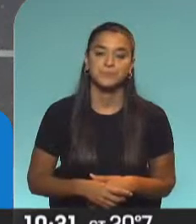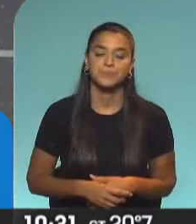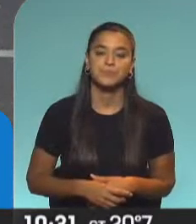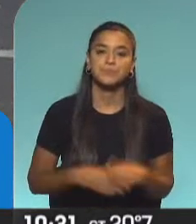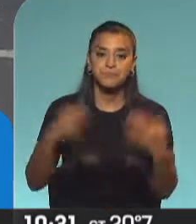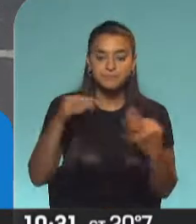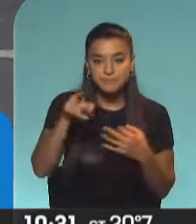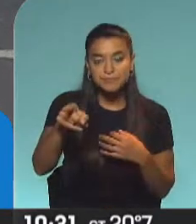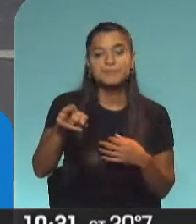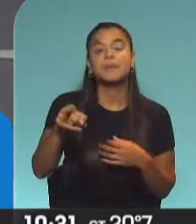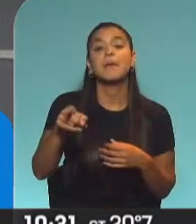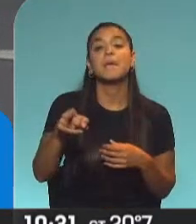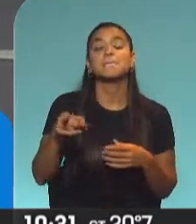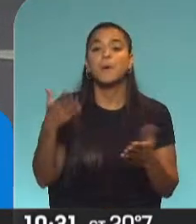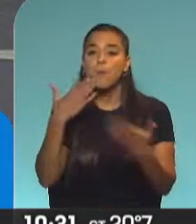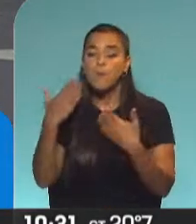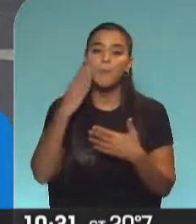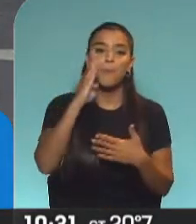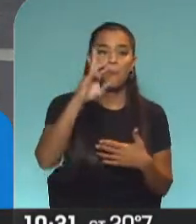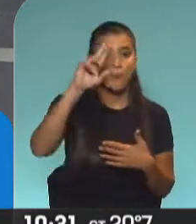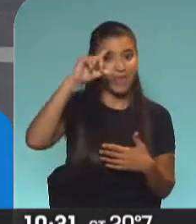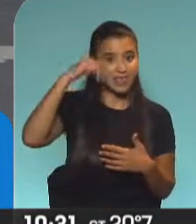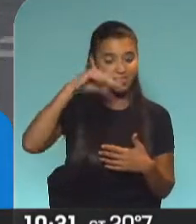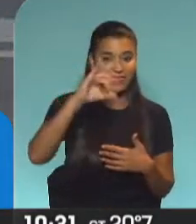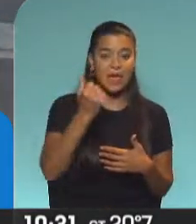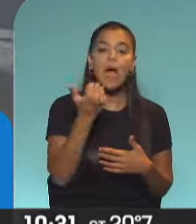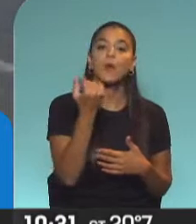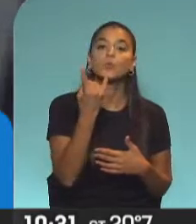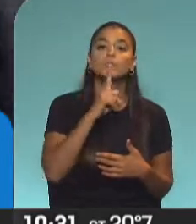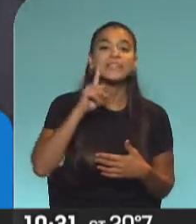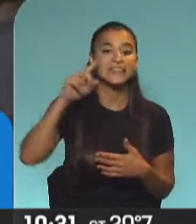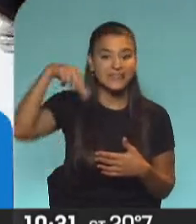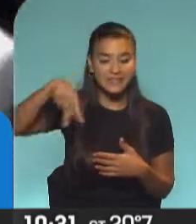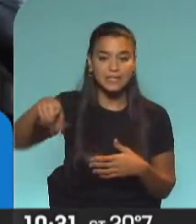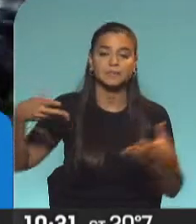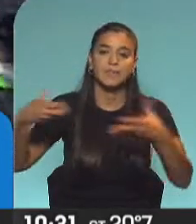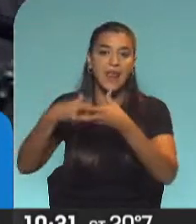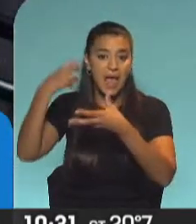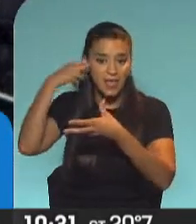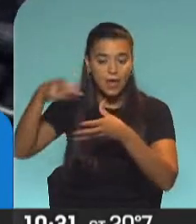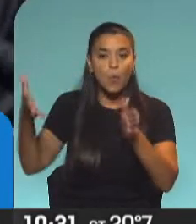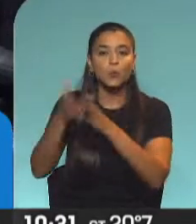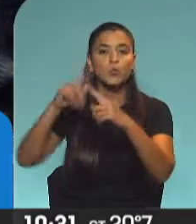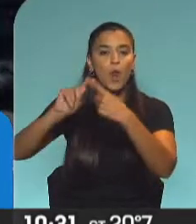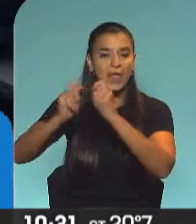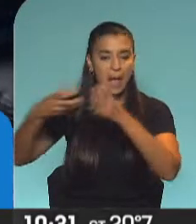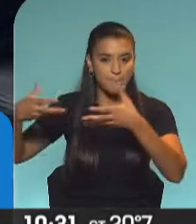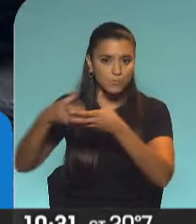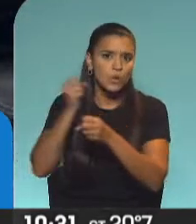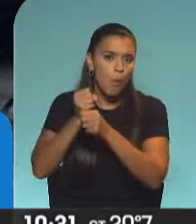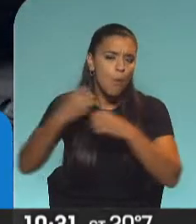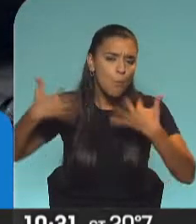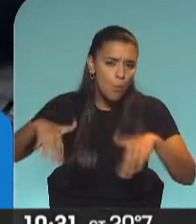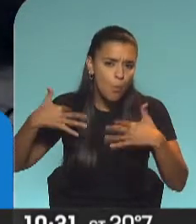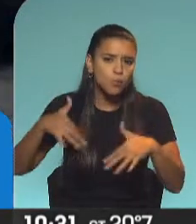Muy bien, Alejandro. Vamos a hablar con Brenda Austin, diputada de la Unión Cívica Radical, de Juntos por el Cambio. Trabajó y mucho